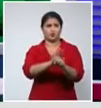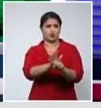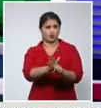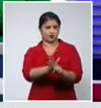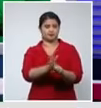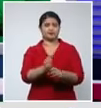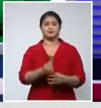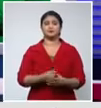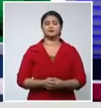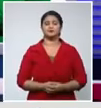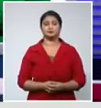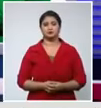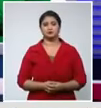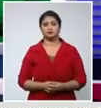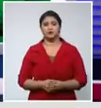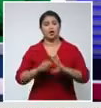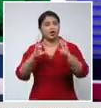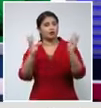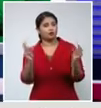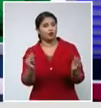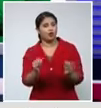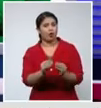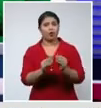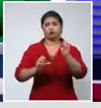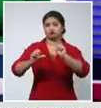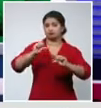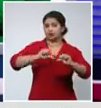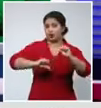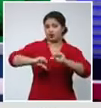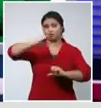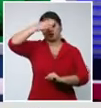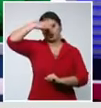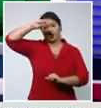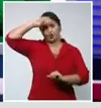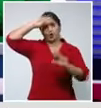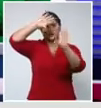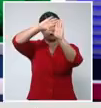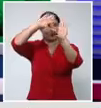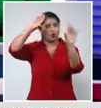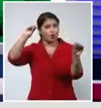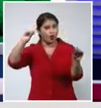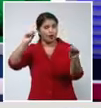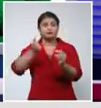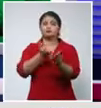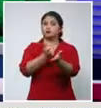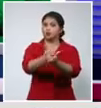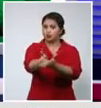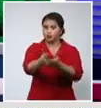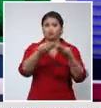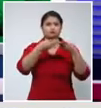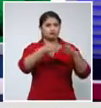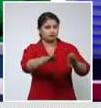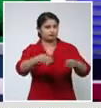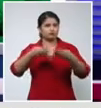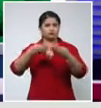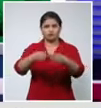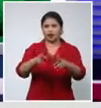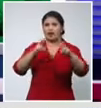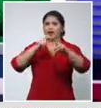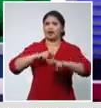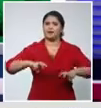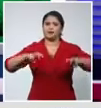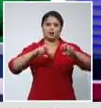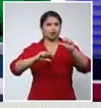todos los laboratorios de nuestro país que se encuentran funcionando para el diagnóstico de esta enfermedad. Como ustedes